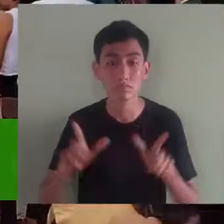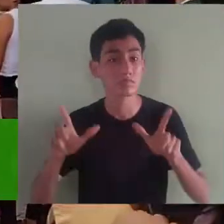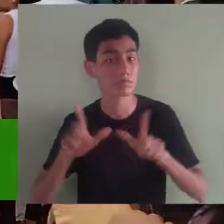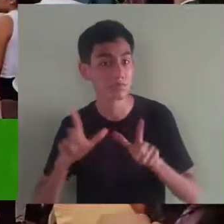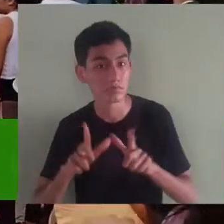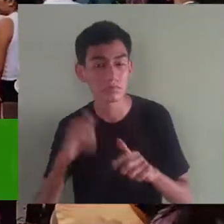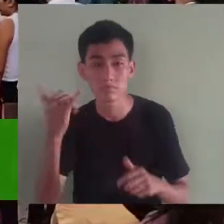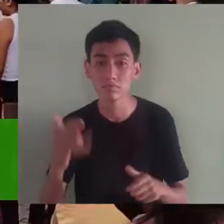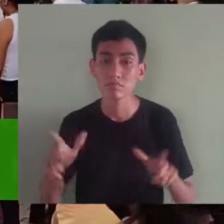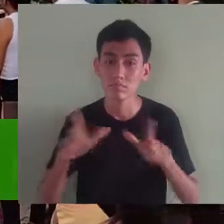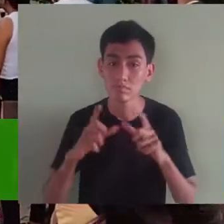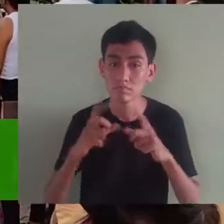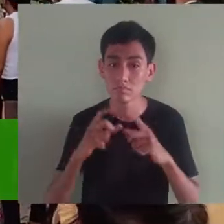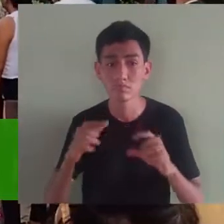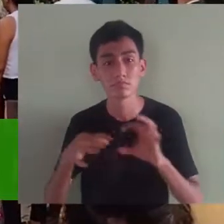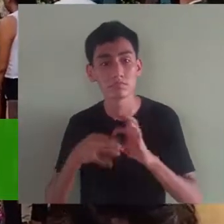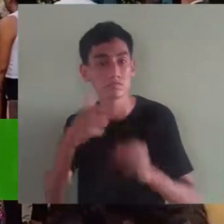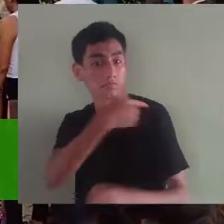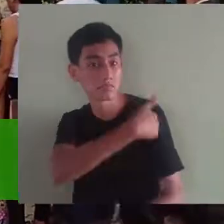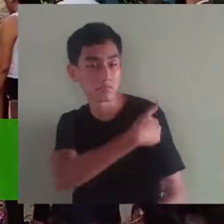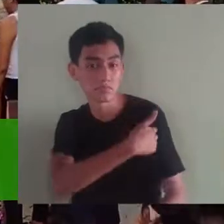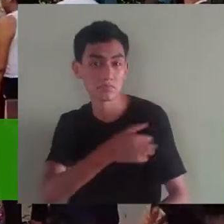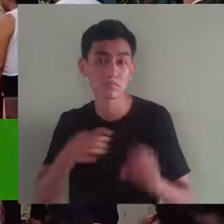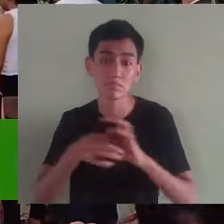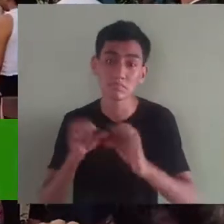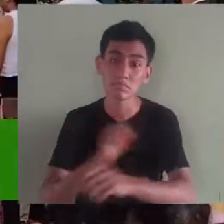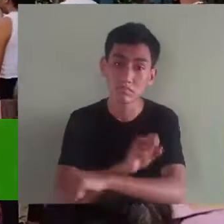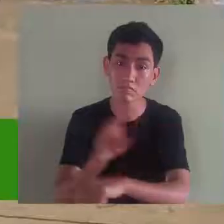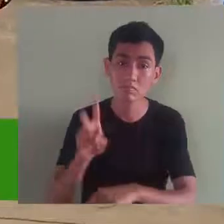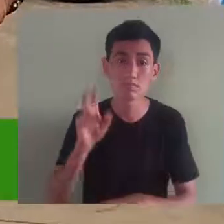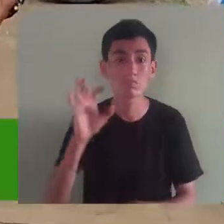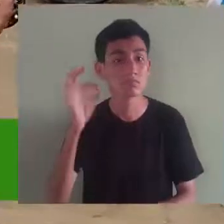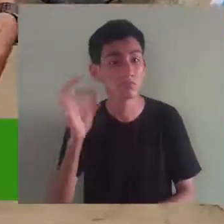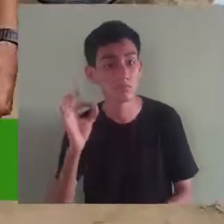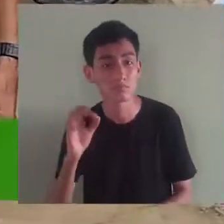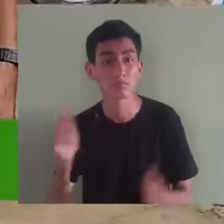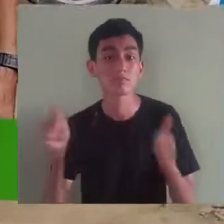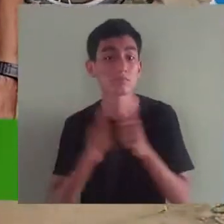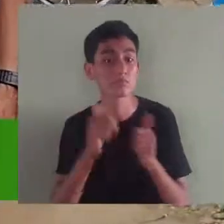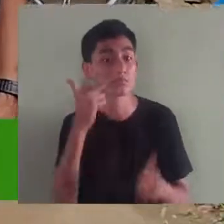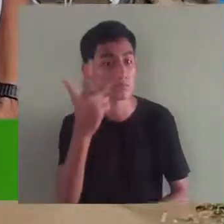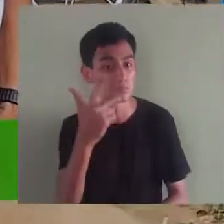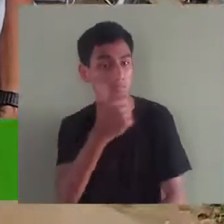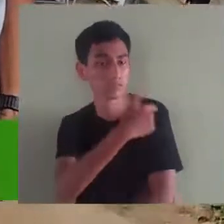y el carnet de vacunación de la COVID-19 que indique las tres dosis.